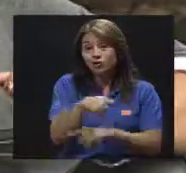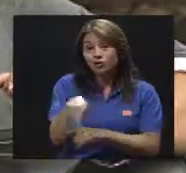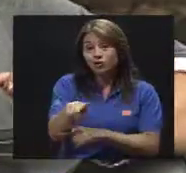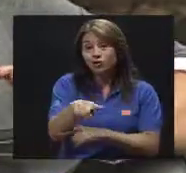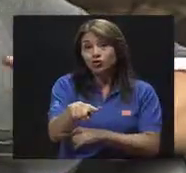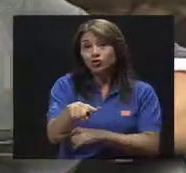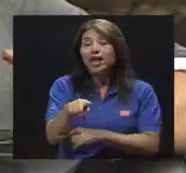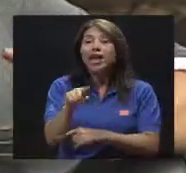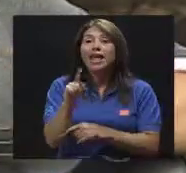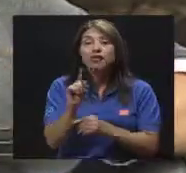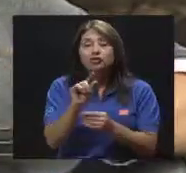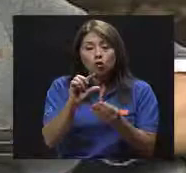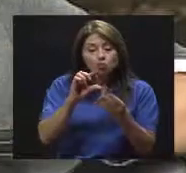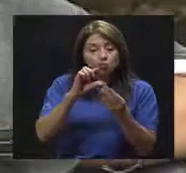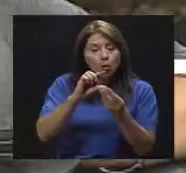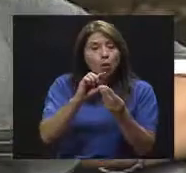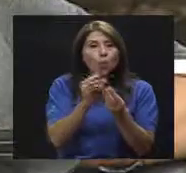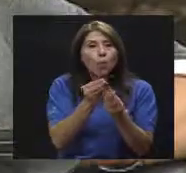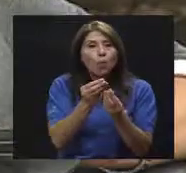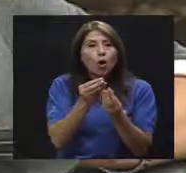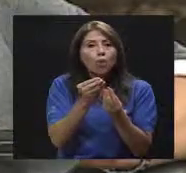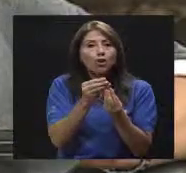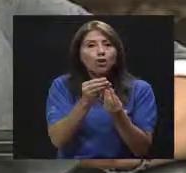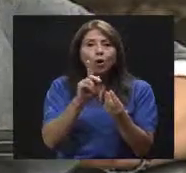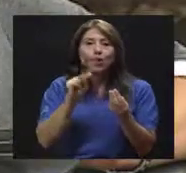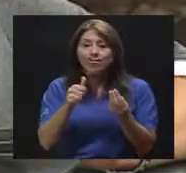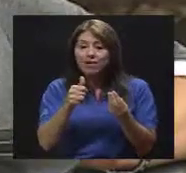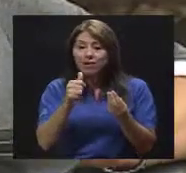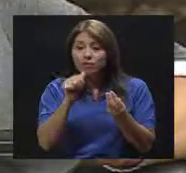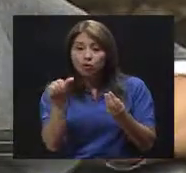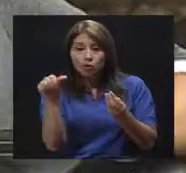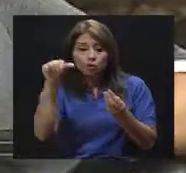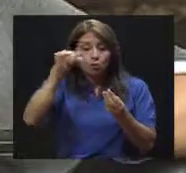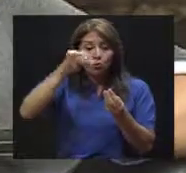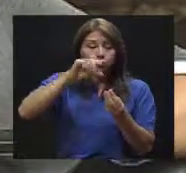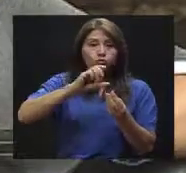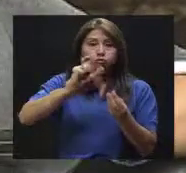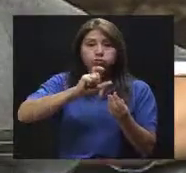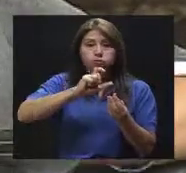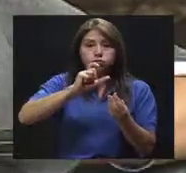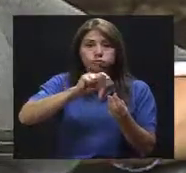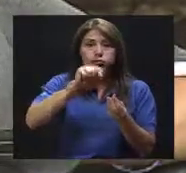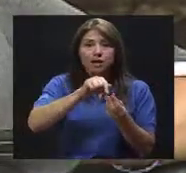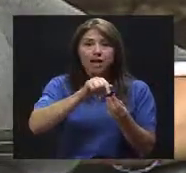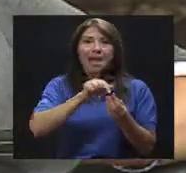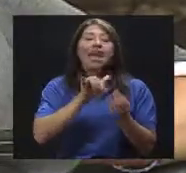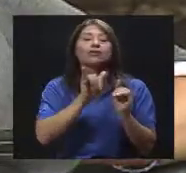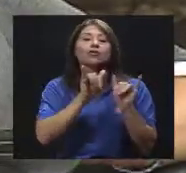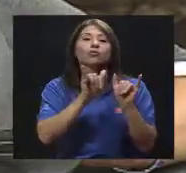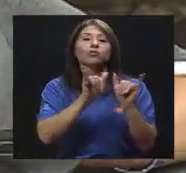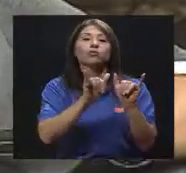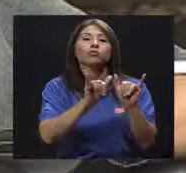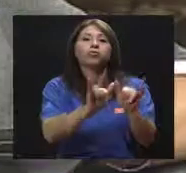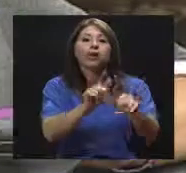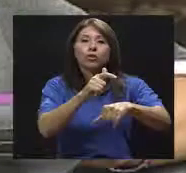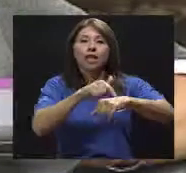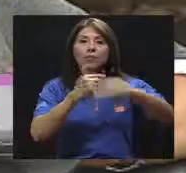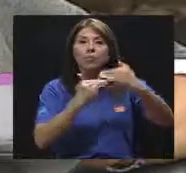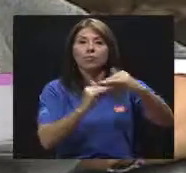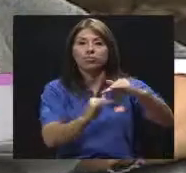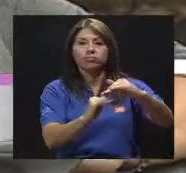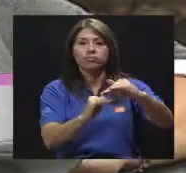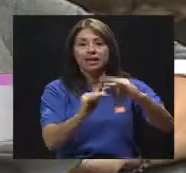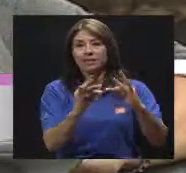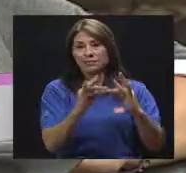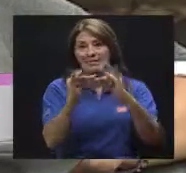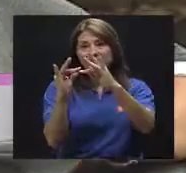niños, vienen en un polvito que se deben preparar. Y esa preparación es estable por cierta cantidad de tiempo, sobre todo si se